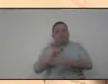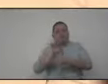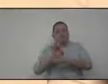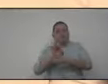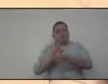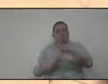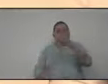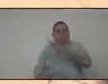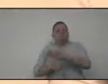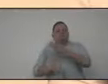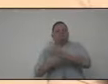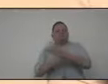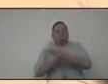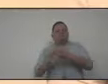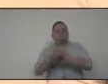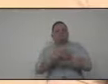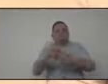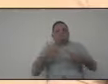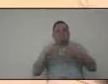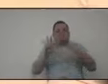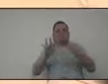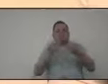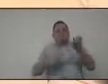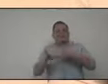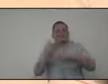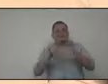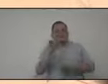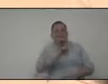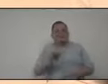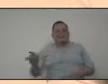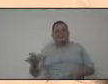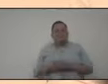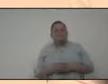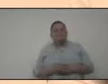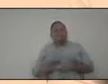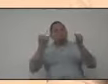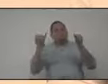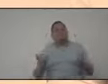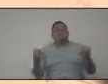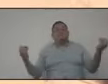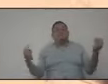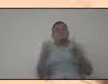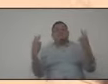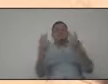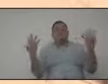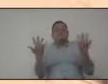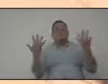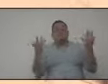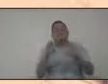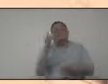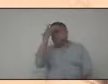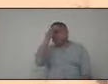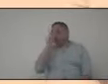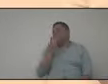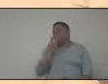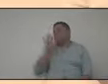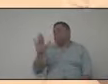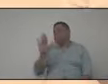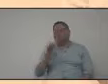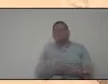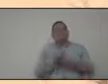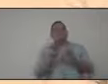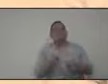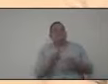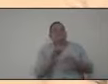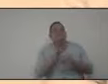sigue prestando la salud a los casanareños. Nos pueden seguir a través del Facebook de Capresoca y las redes sociales de